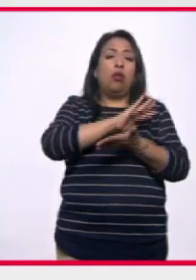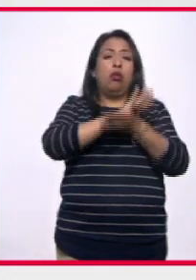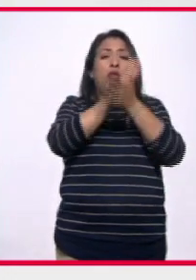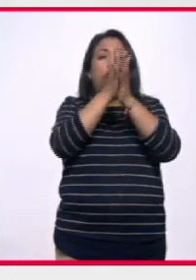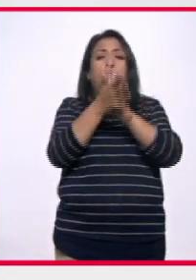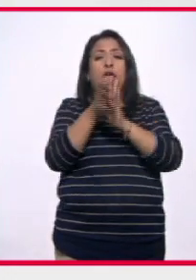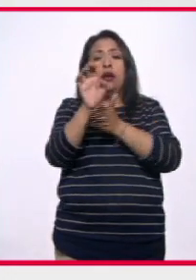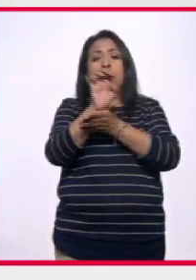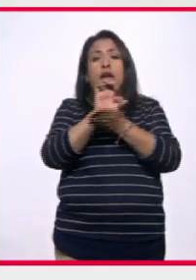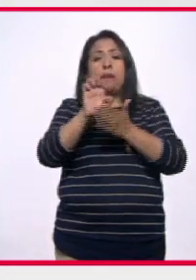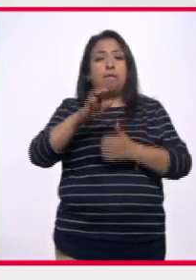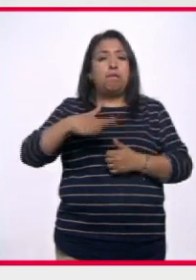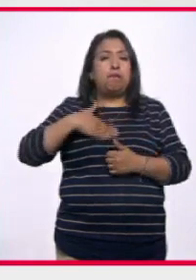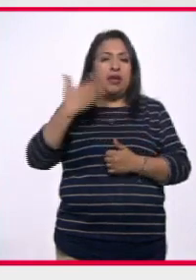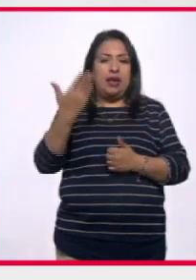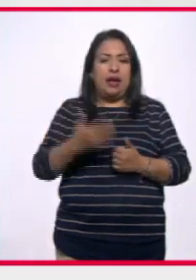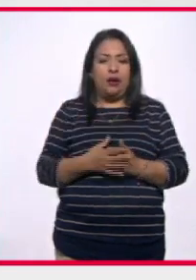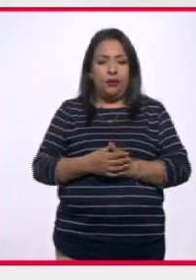milagro